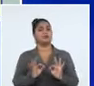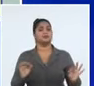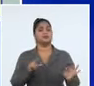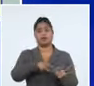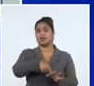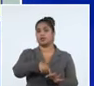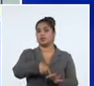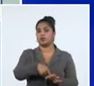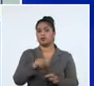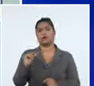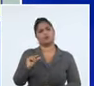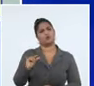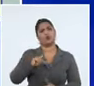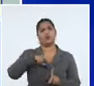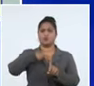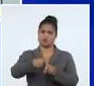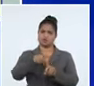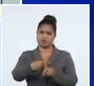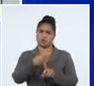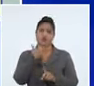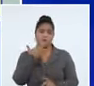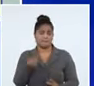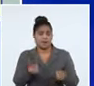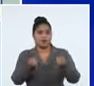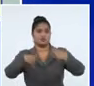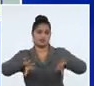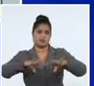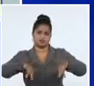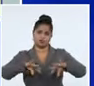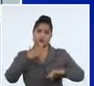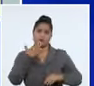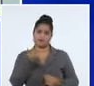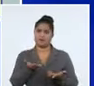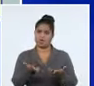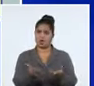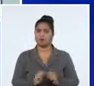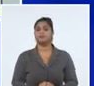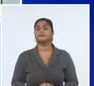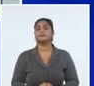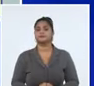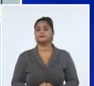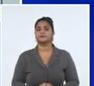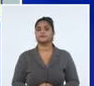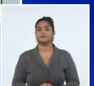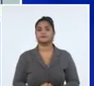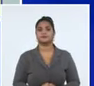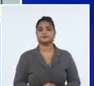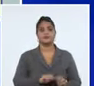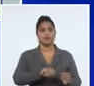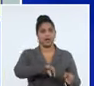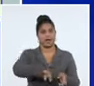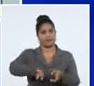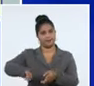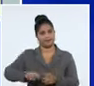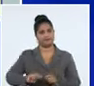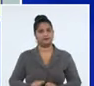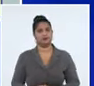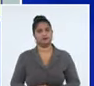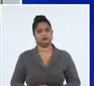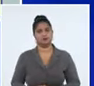menores en nuestro país en estos momentos. Y la curva que se ve a la izquierda con